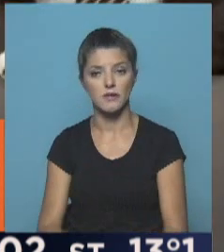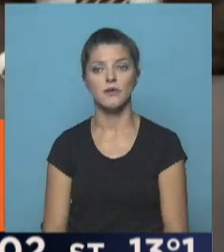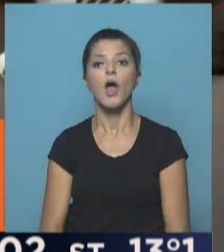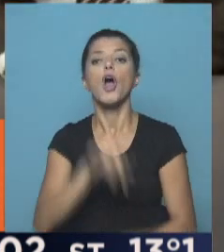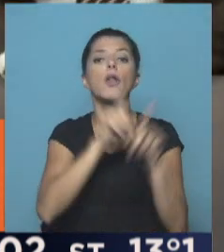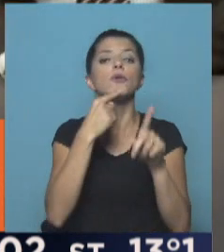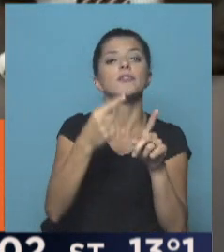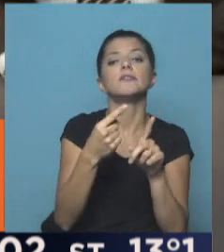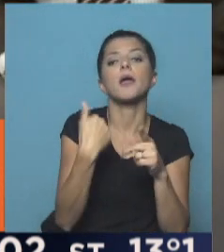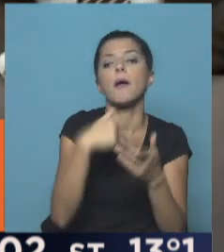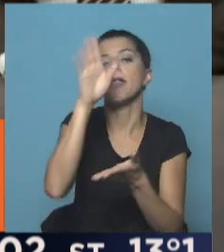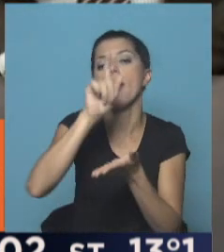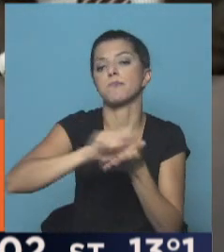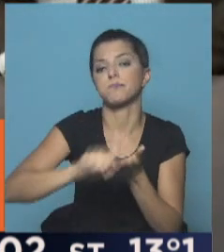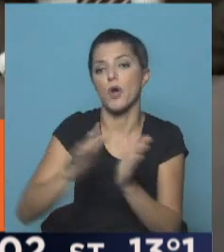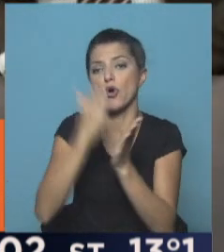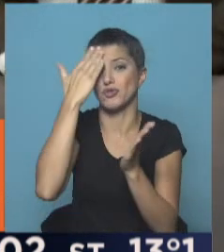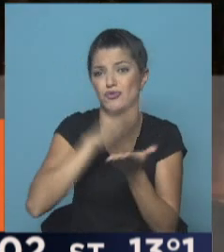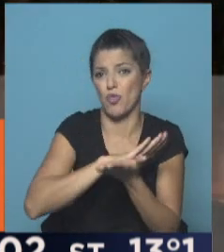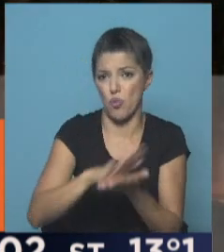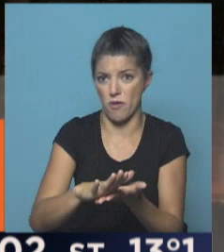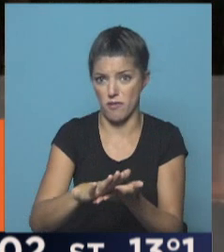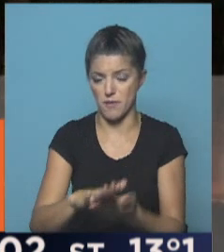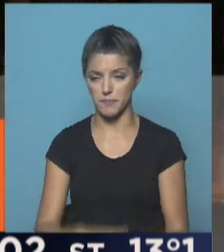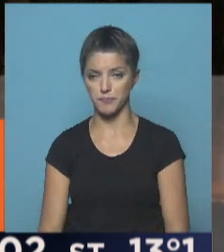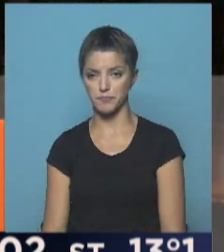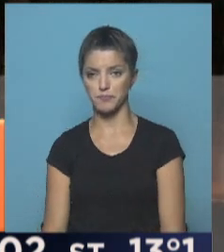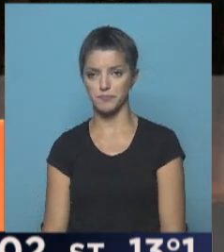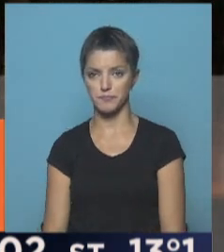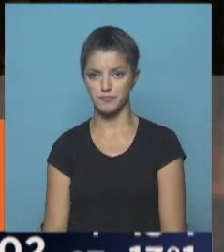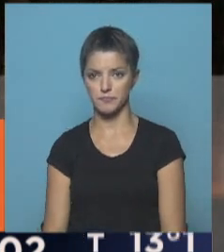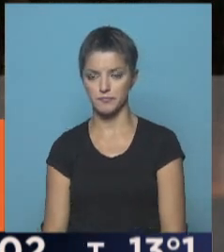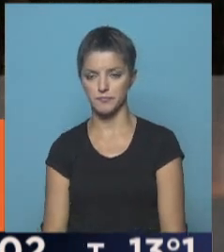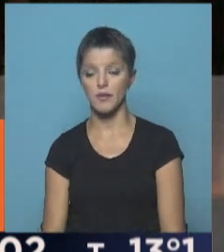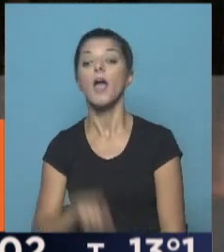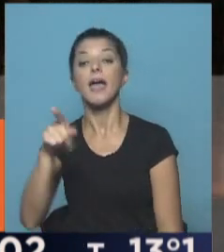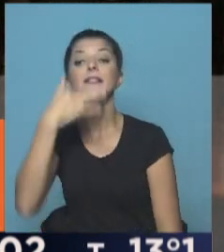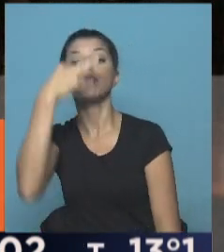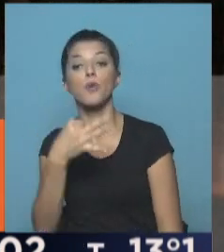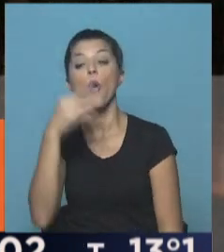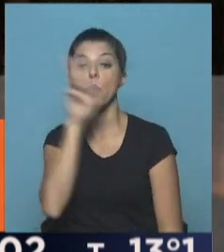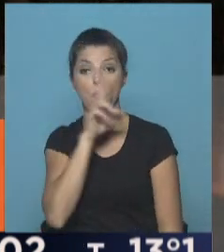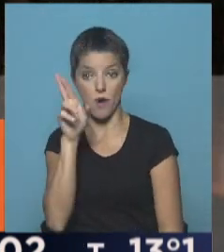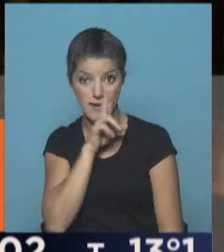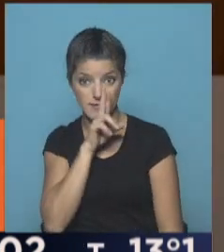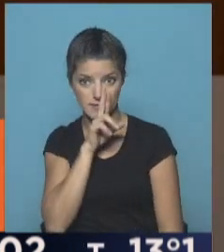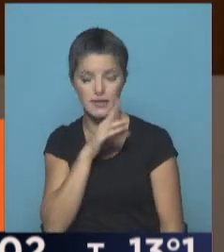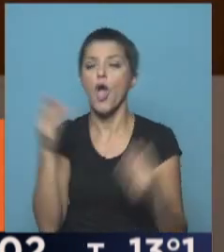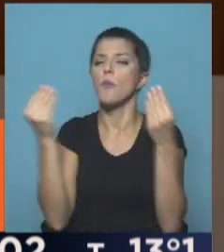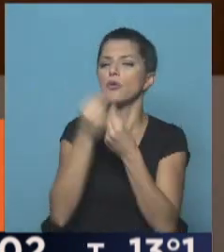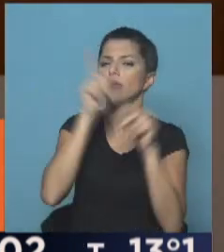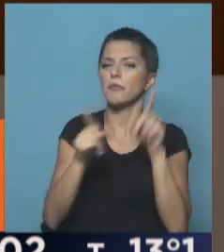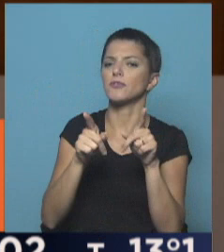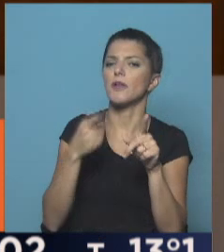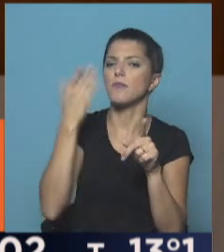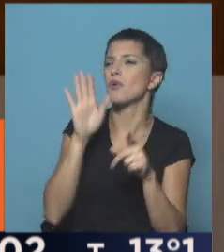nueva constitución, apuntó. Desde la difusión del posicionamiento de Ortega Díaz, arreciaron las versiones de su